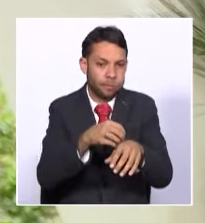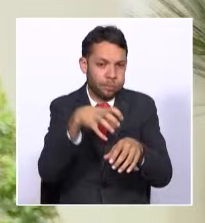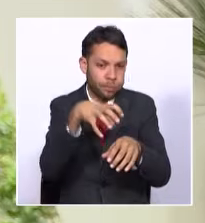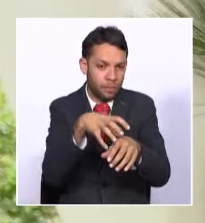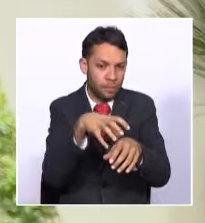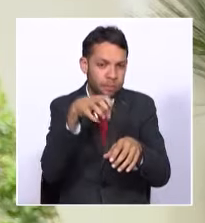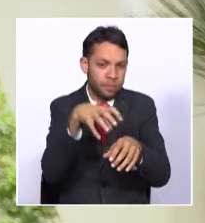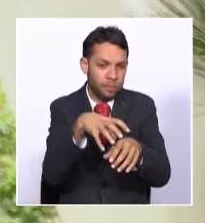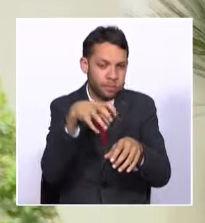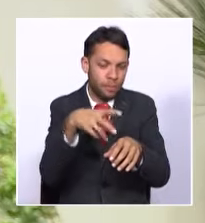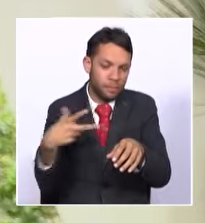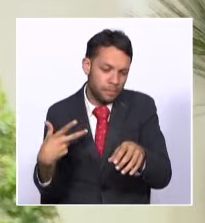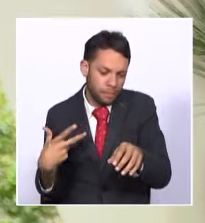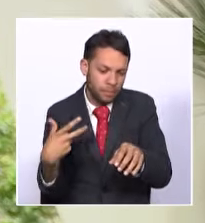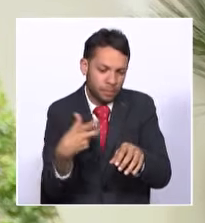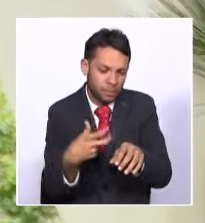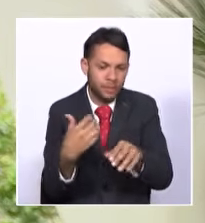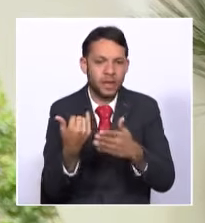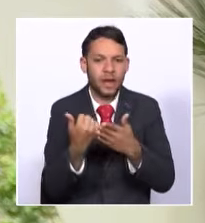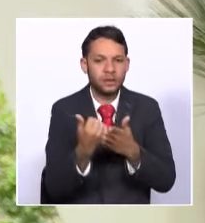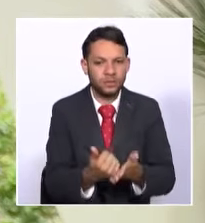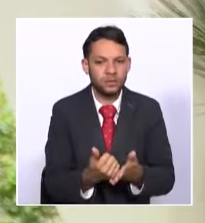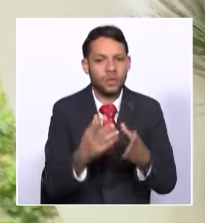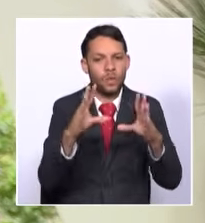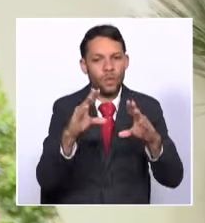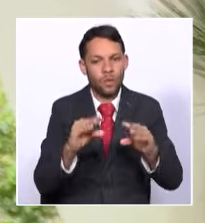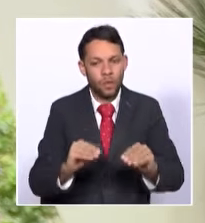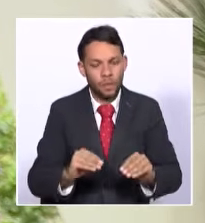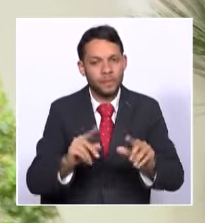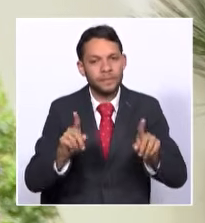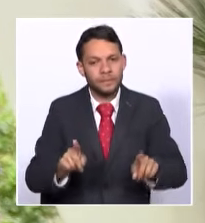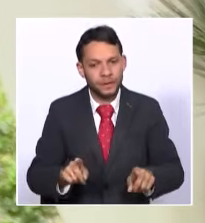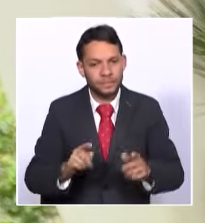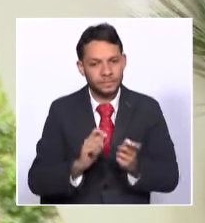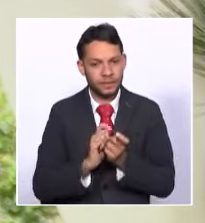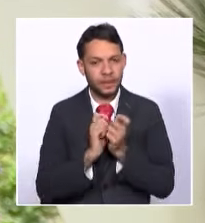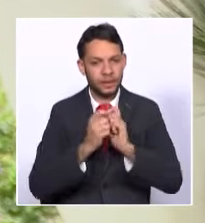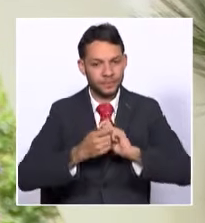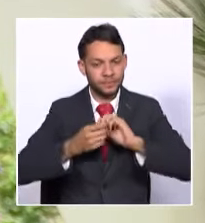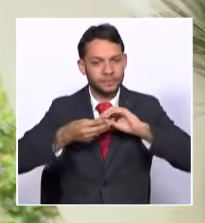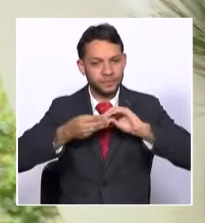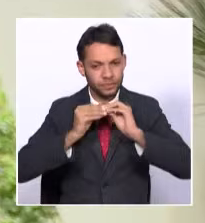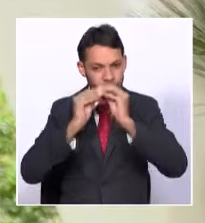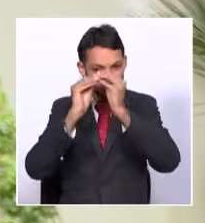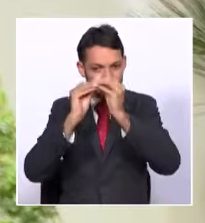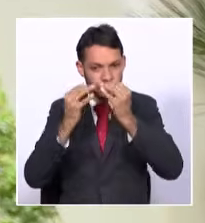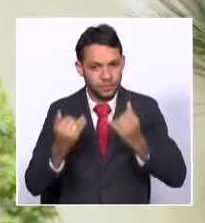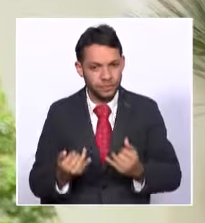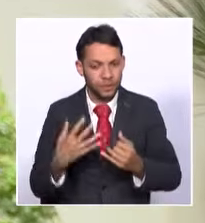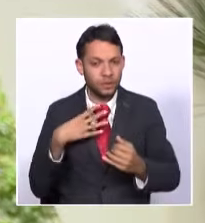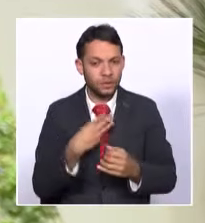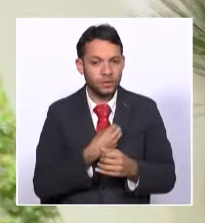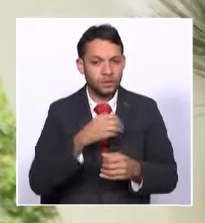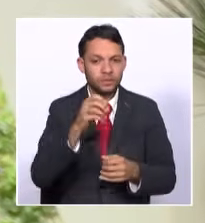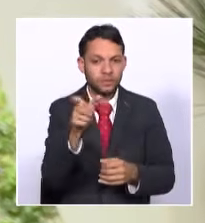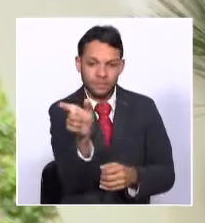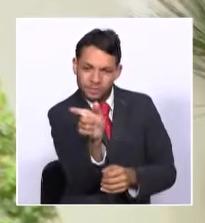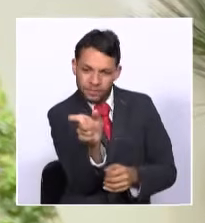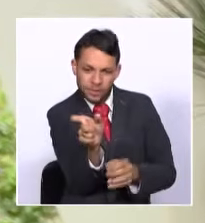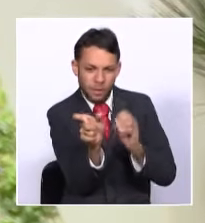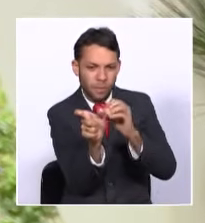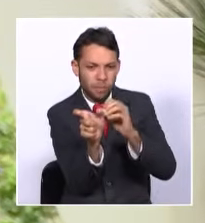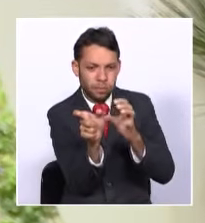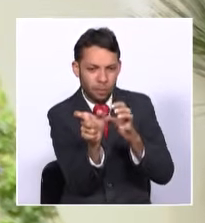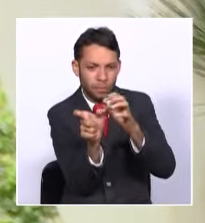pero ¿qué más tenemos que hacer? Modificar la estructura. De nada me sirve quitar la inflamación si todavía sigo con